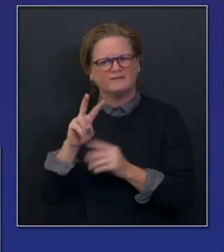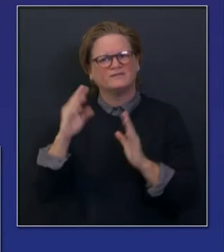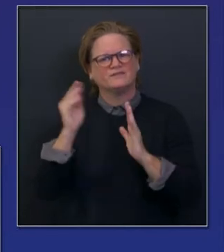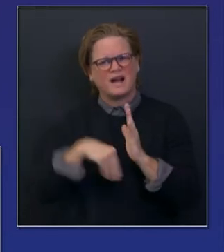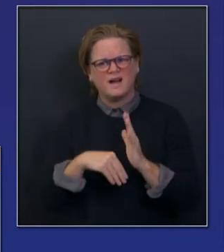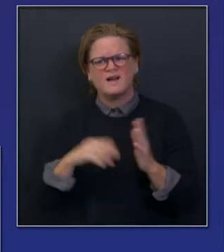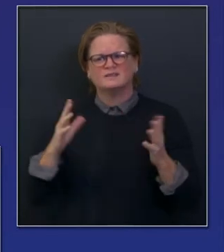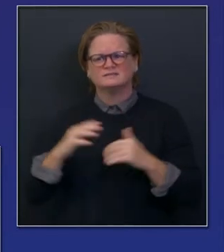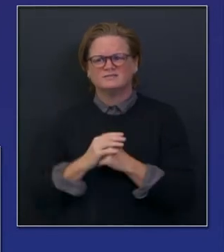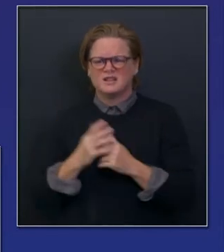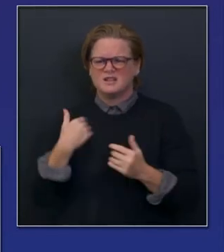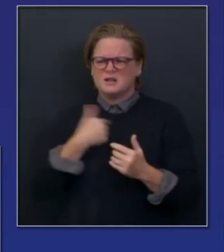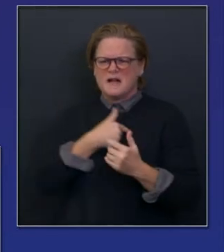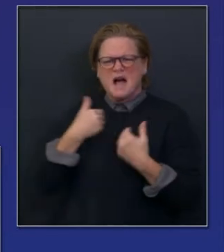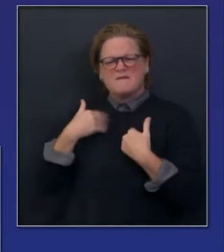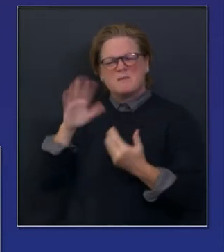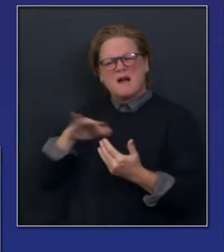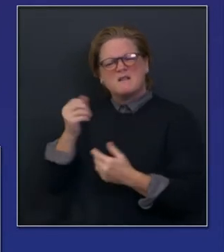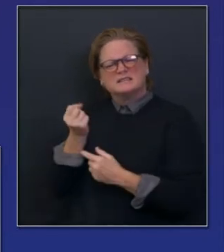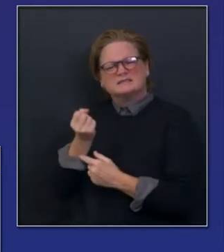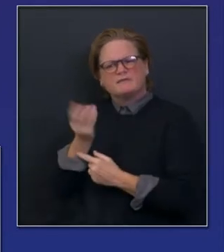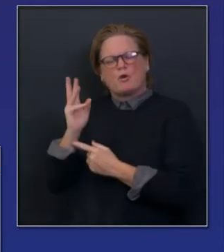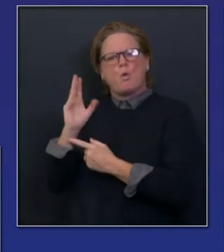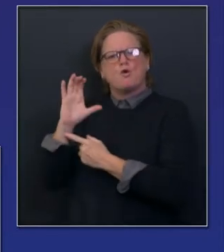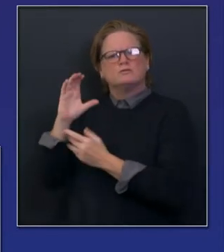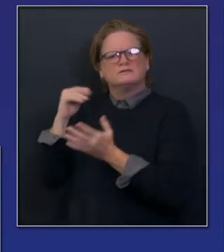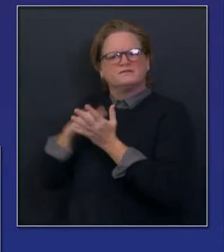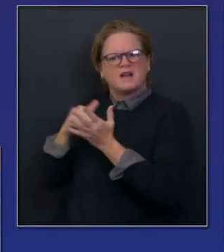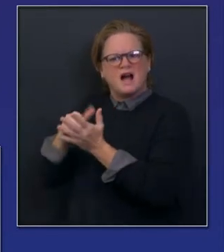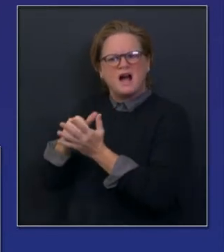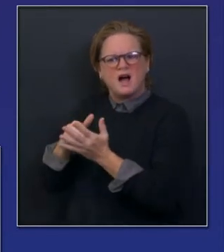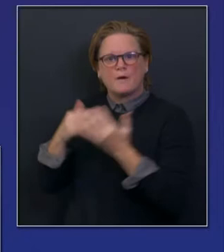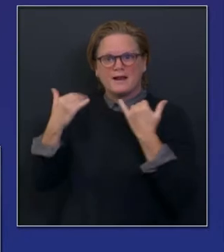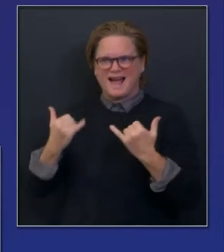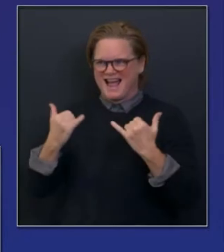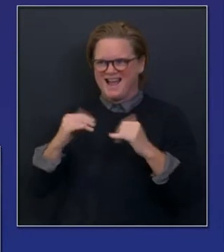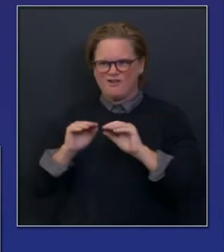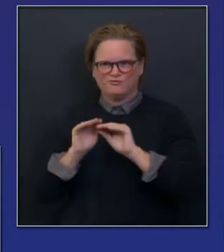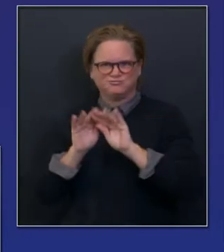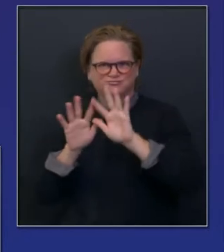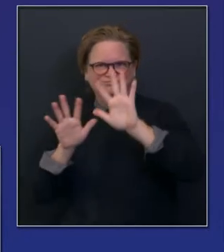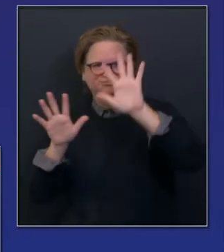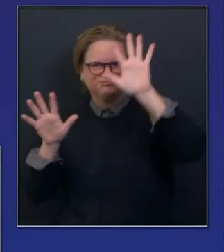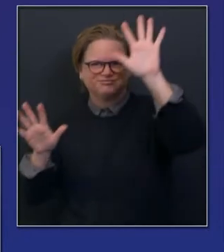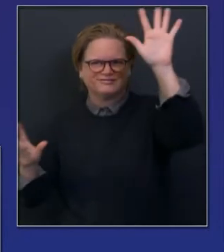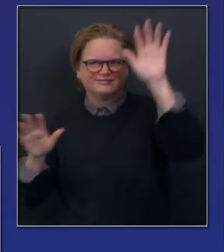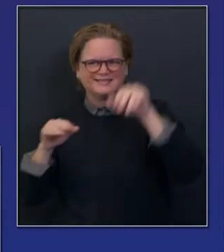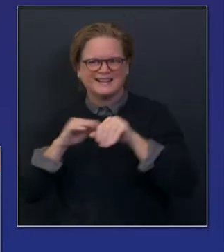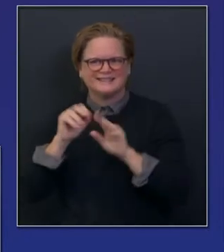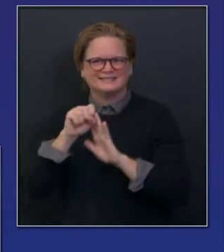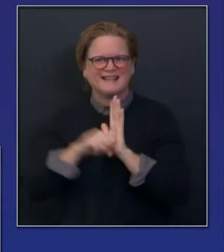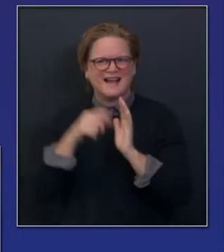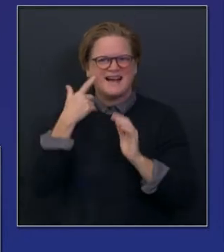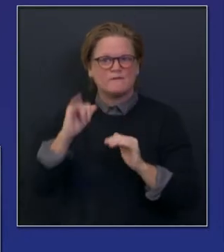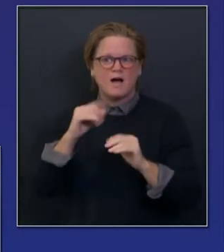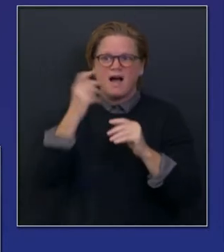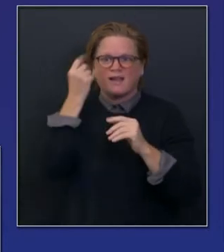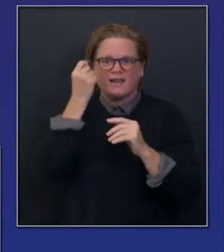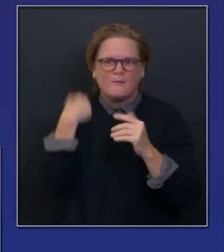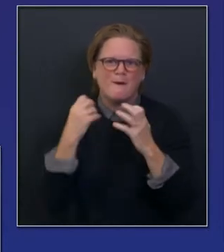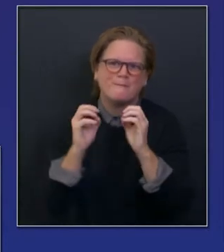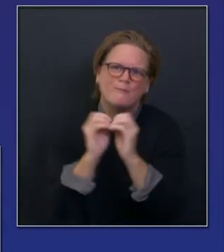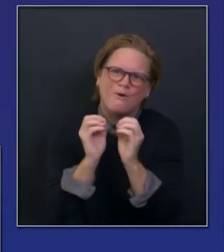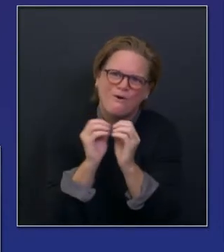covid19.ca.gov. Decenas de miles de profesionales ya están haciéndolo, renovando